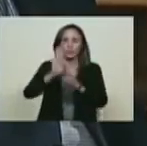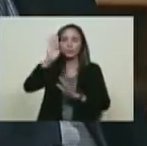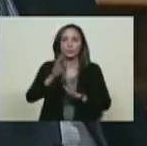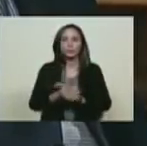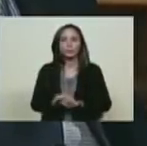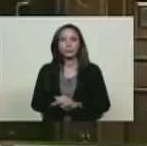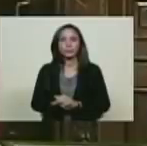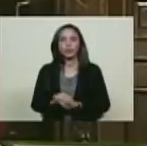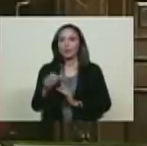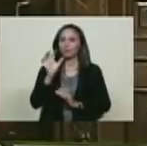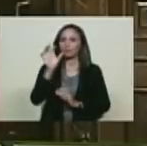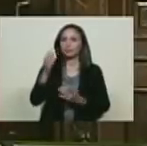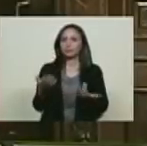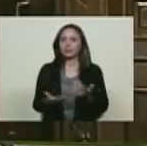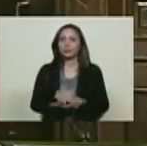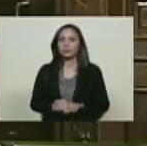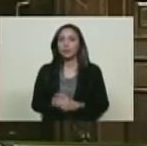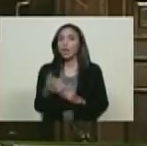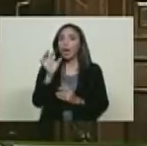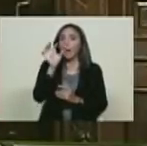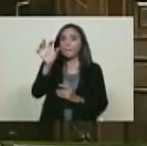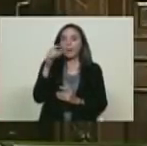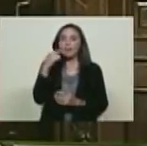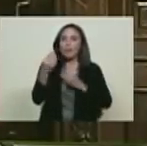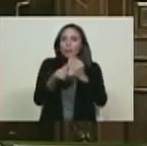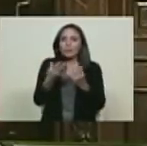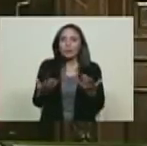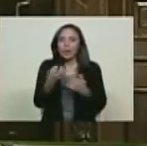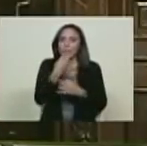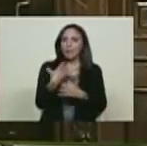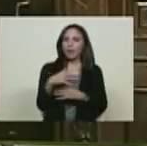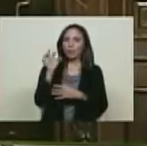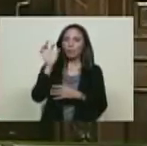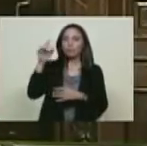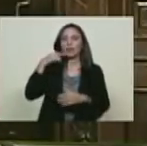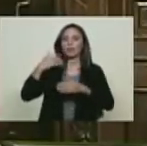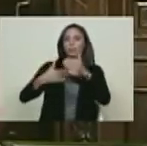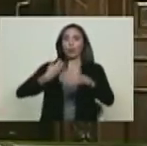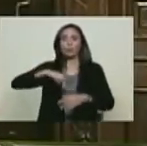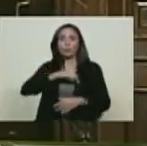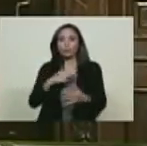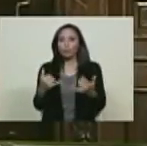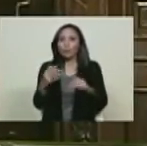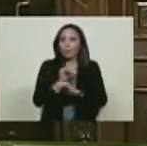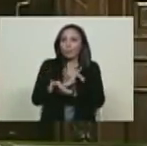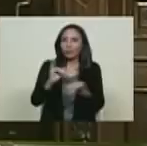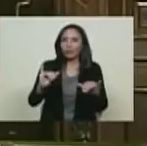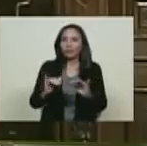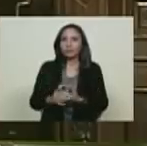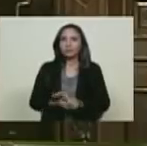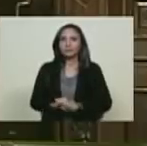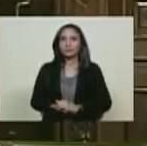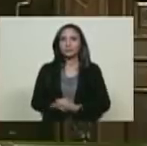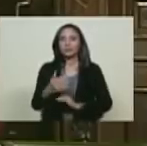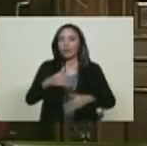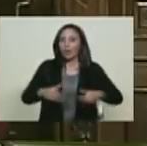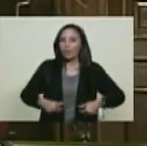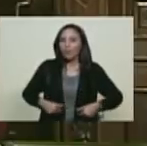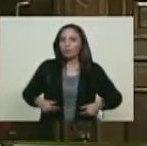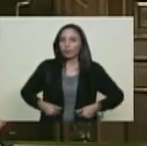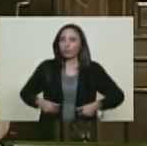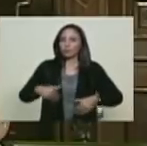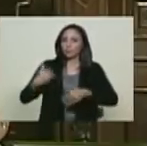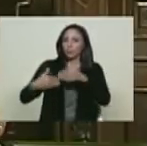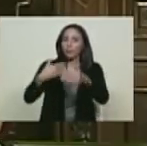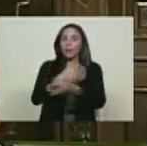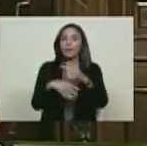país. Nuestro país lo vamos a hacer grande y bello. Nosotros, con el esfuerzo de todos los